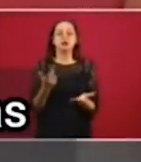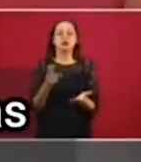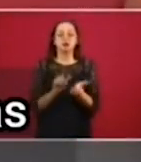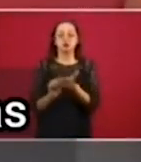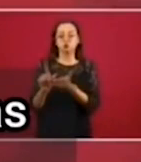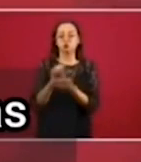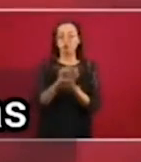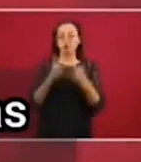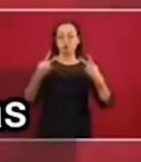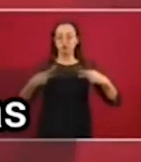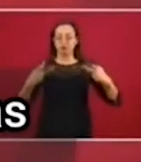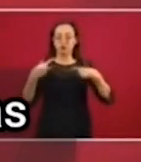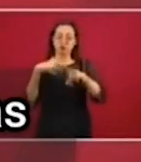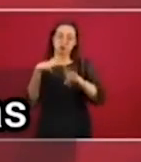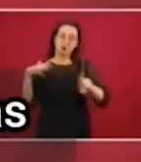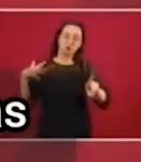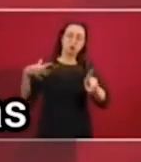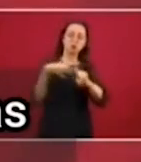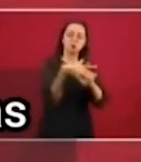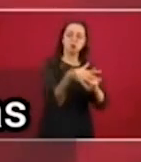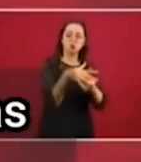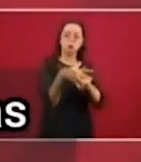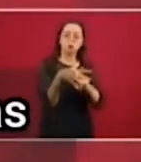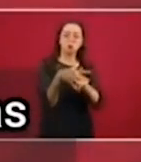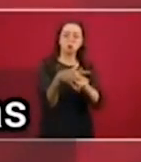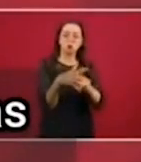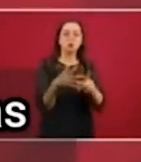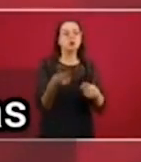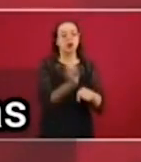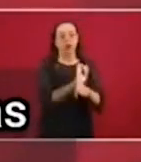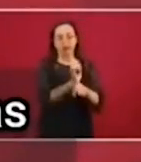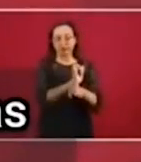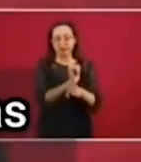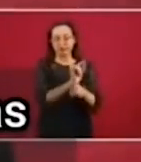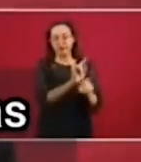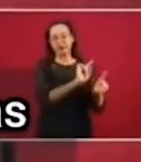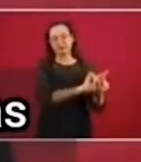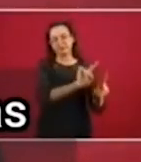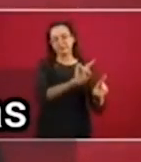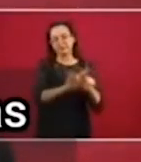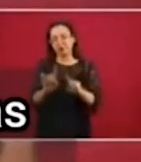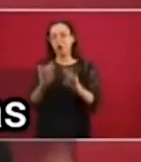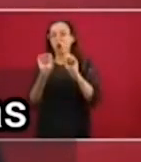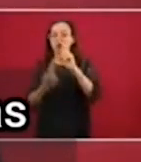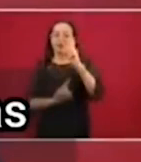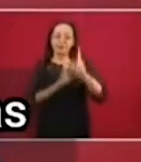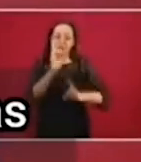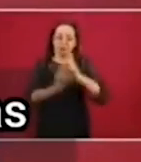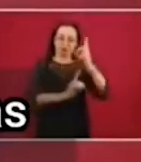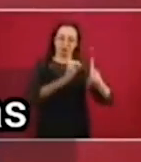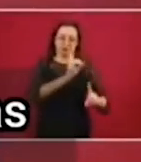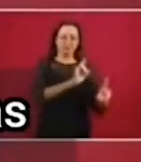Twitter y son los artistas o deportistas.